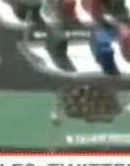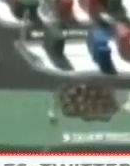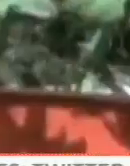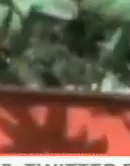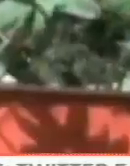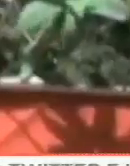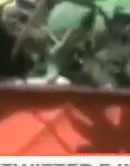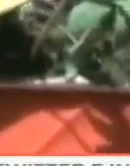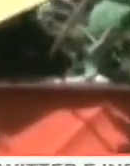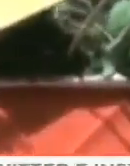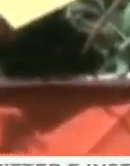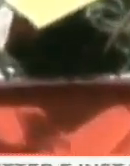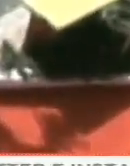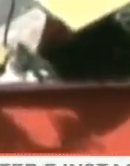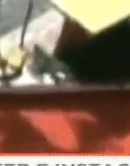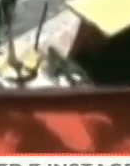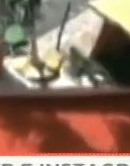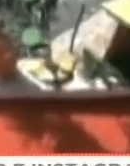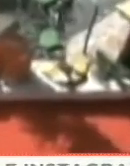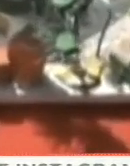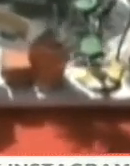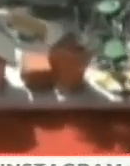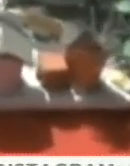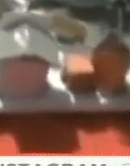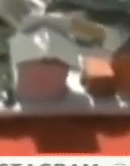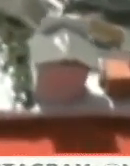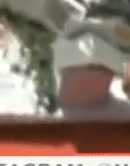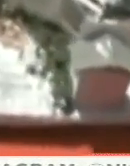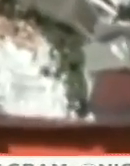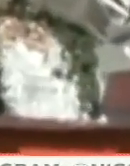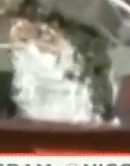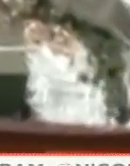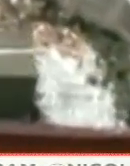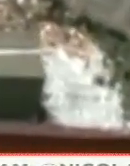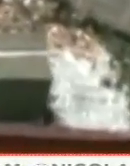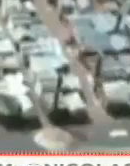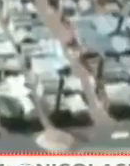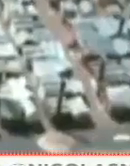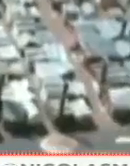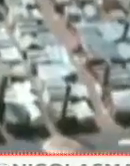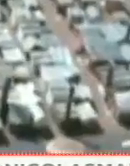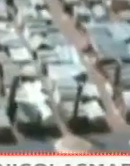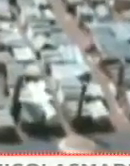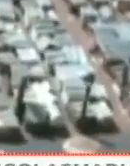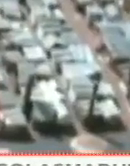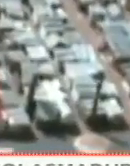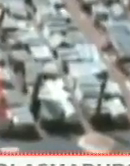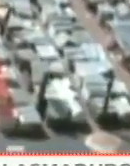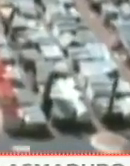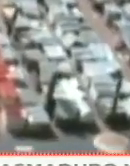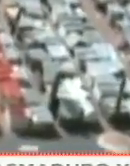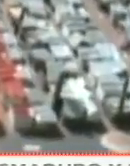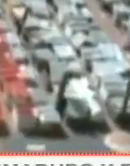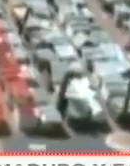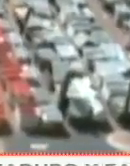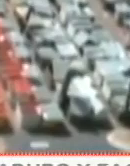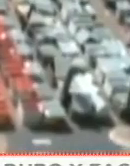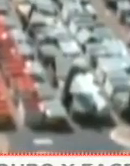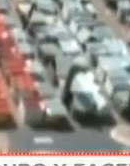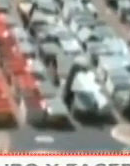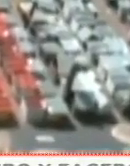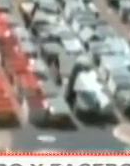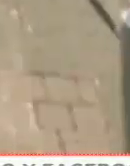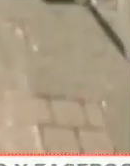a los 2 años del movimiento Somos Venezuela, con el morral de Chávez, lleno de